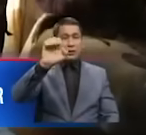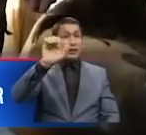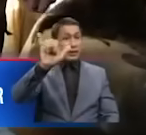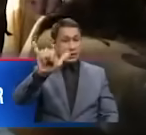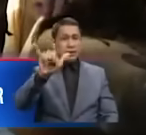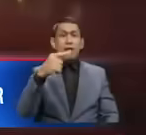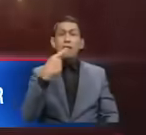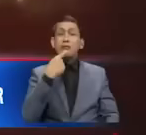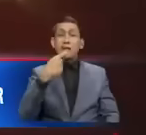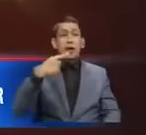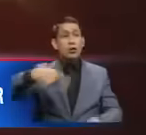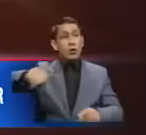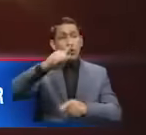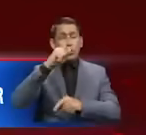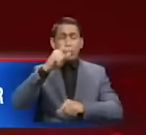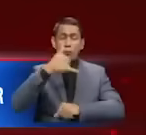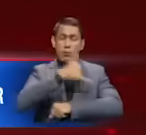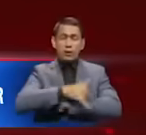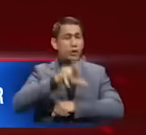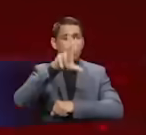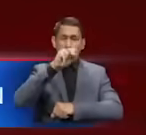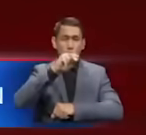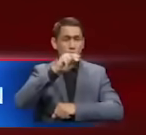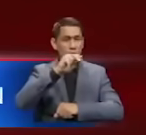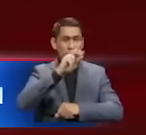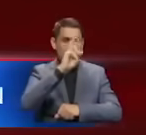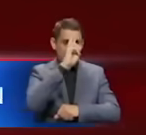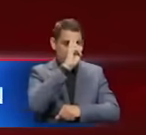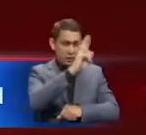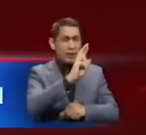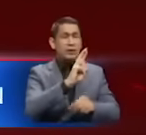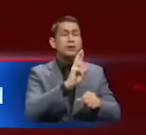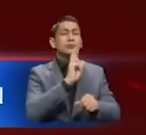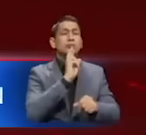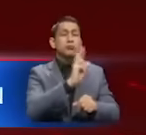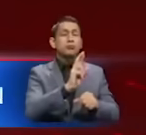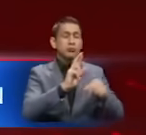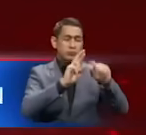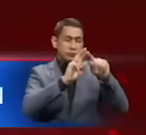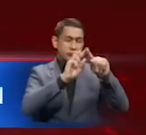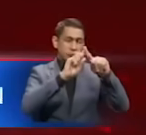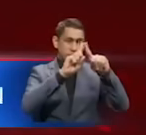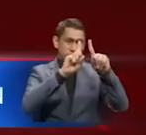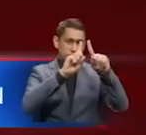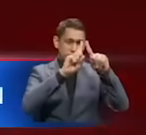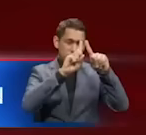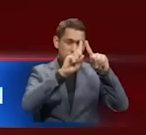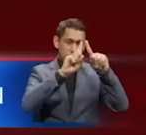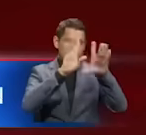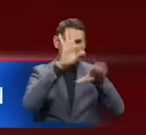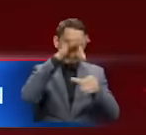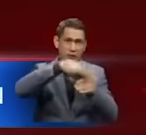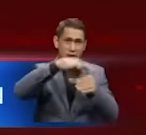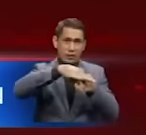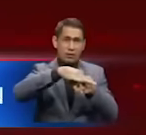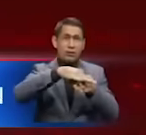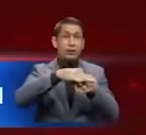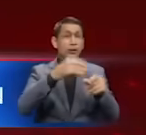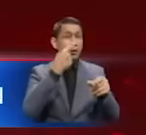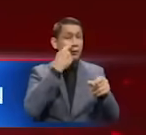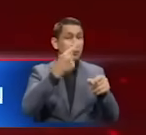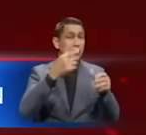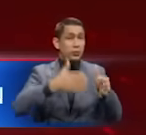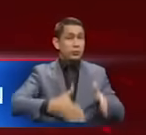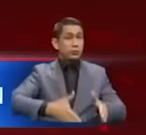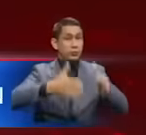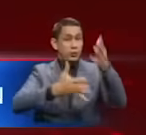de las elecciones. En Rusia, un edificio de apartamentos en construcción se vio envuelto rápidamente en llamas en la